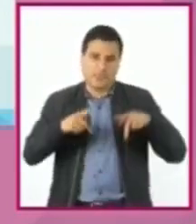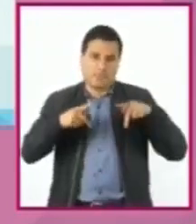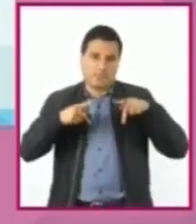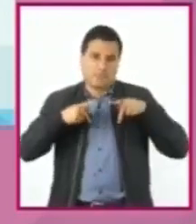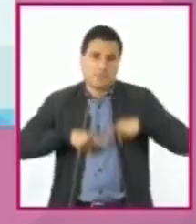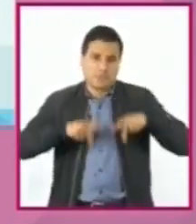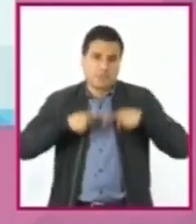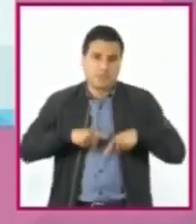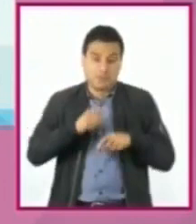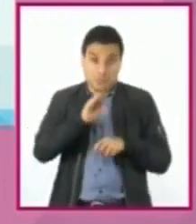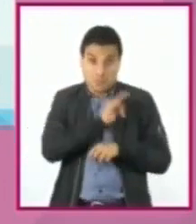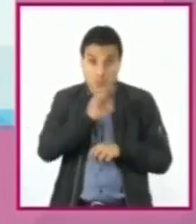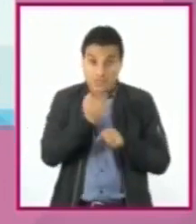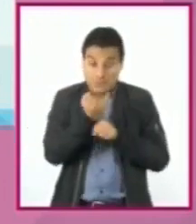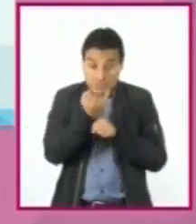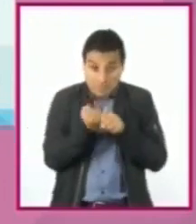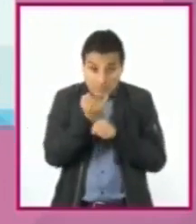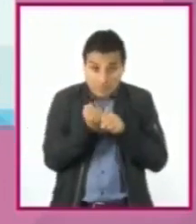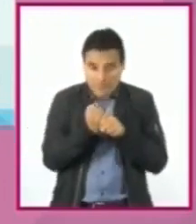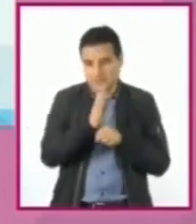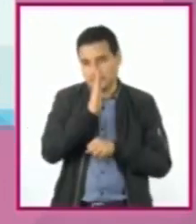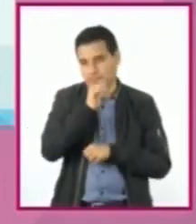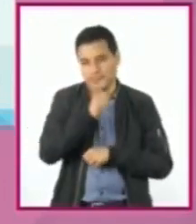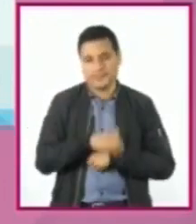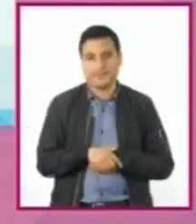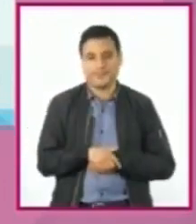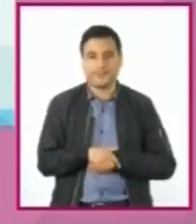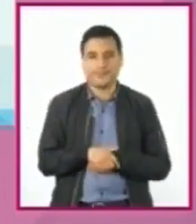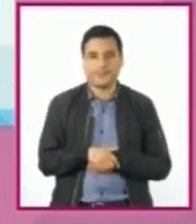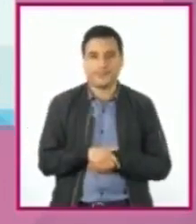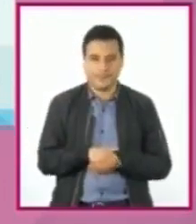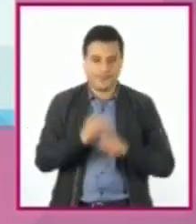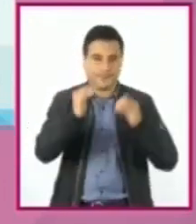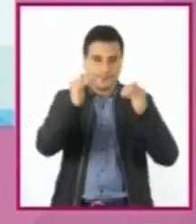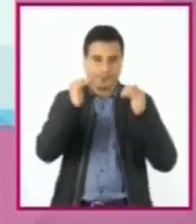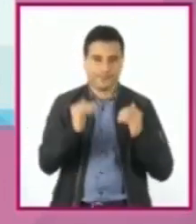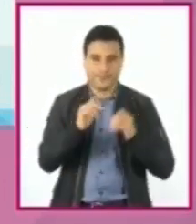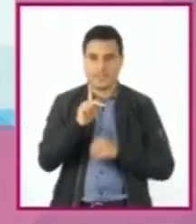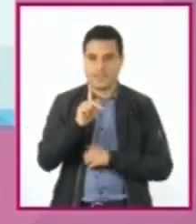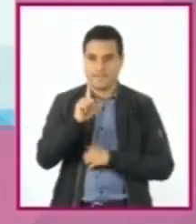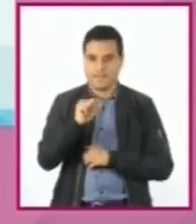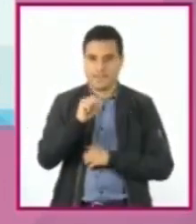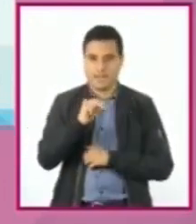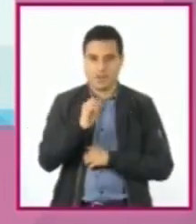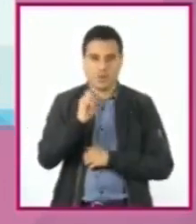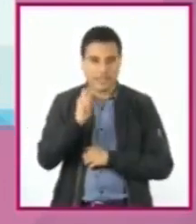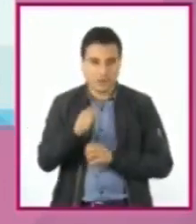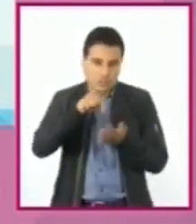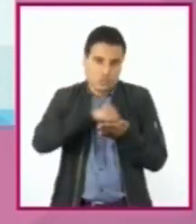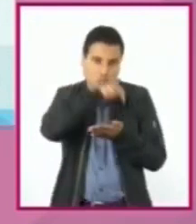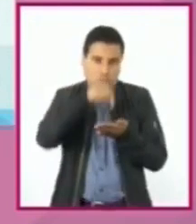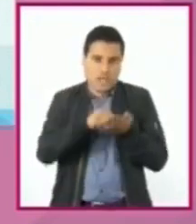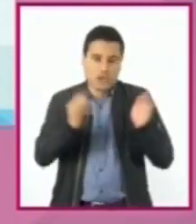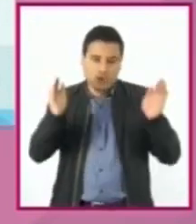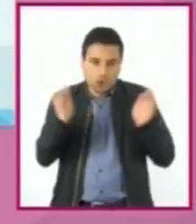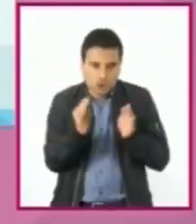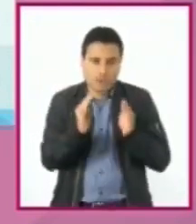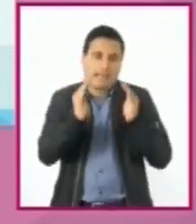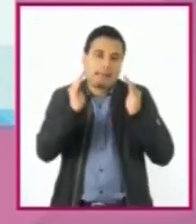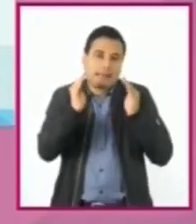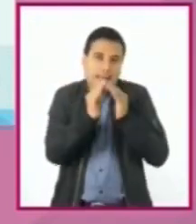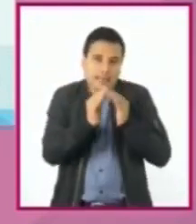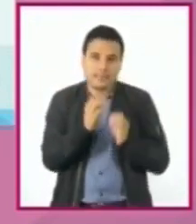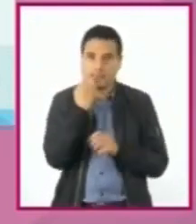nula por su tamaño y su uso. El plano representa áreas pequeñas, como